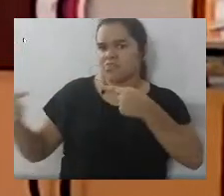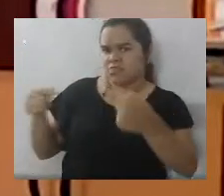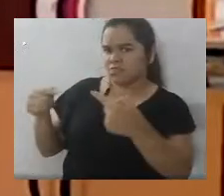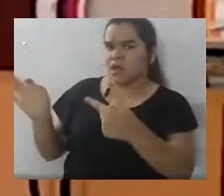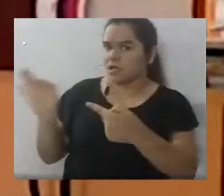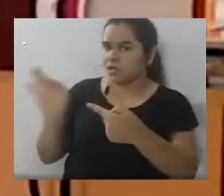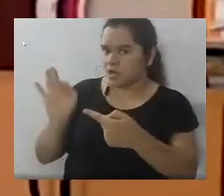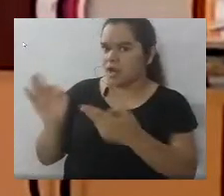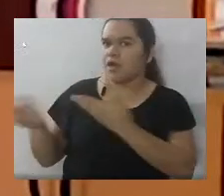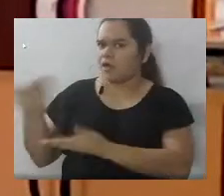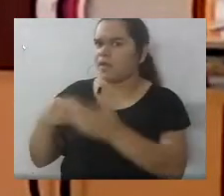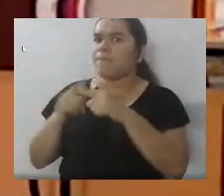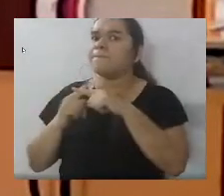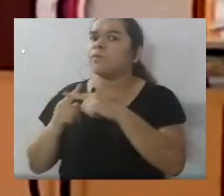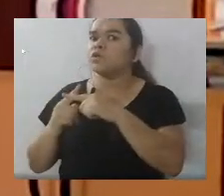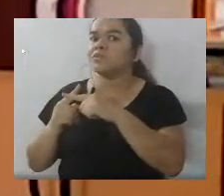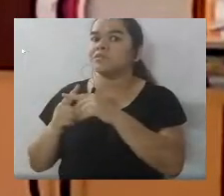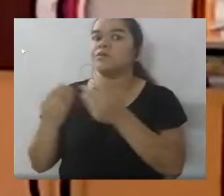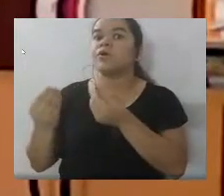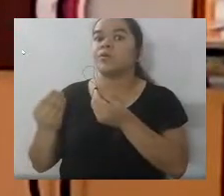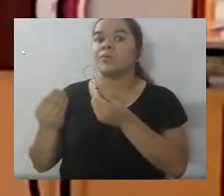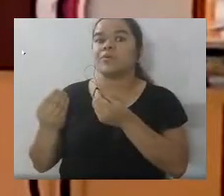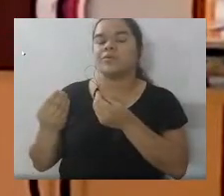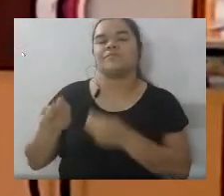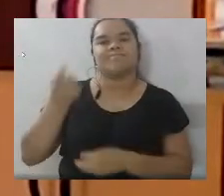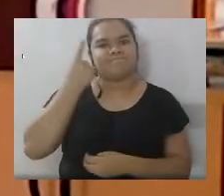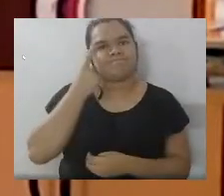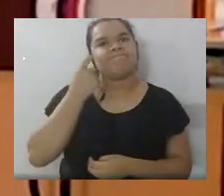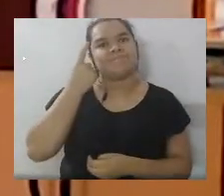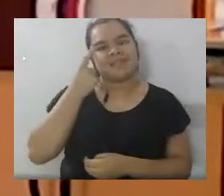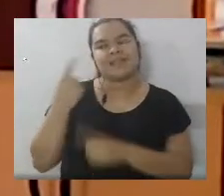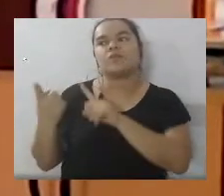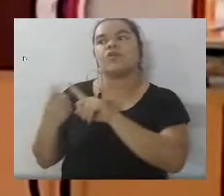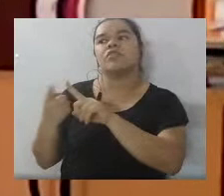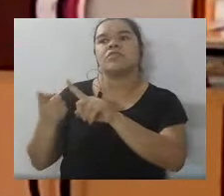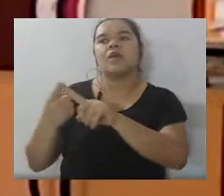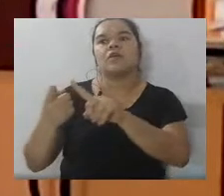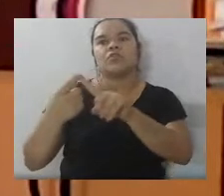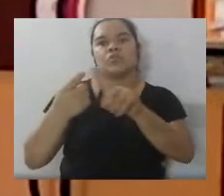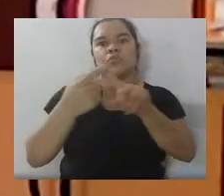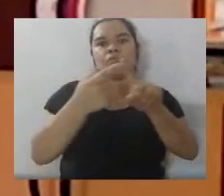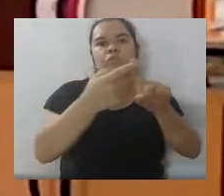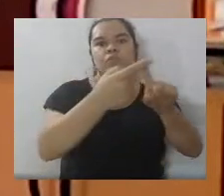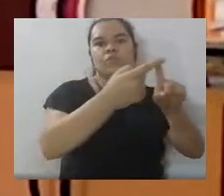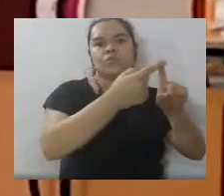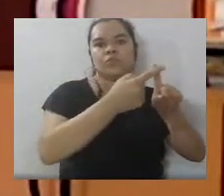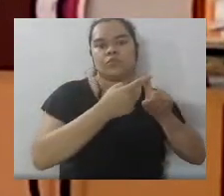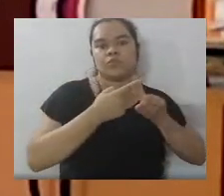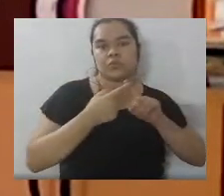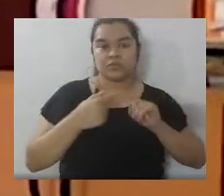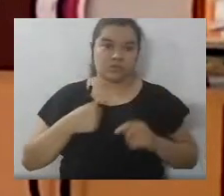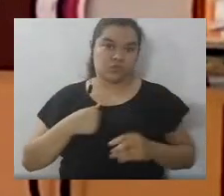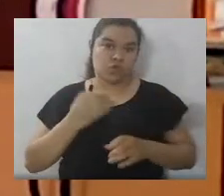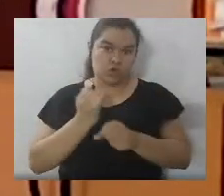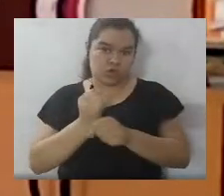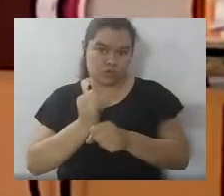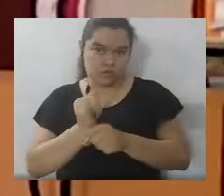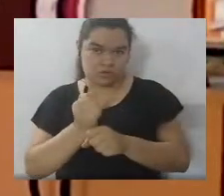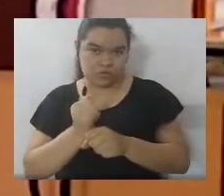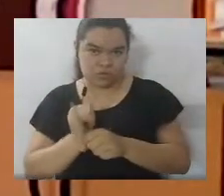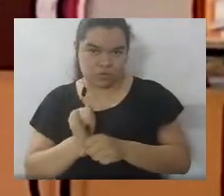positiva, ustedes tienen que relacionarse con otras personas. Entonces, mi consejo va a ser